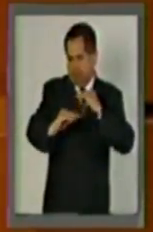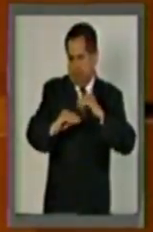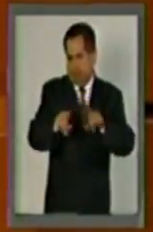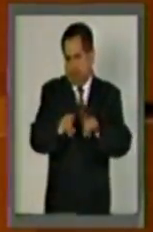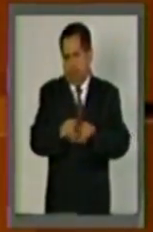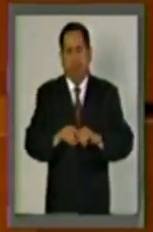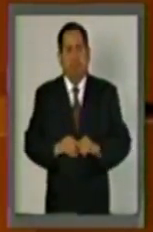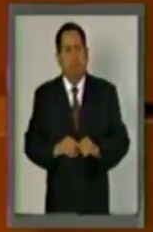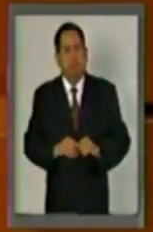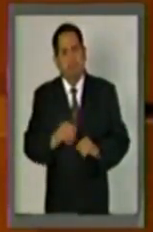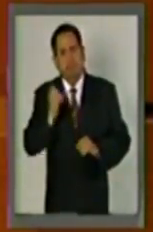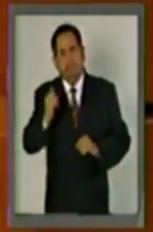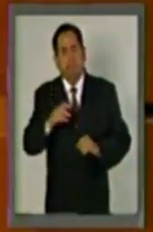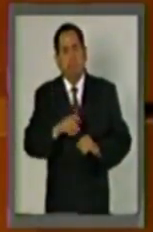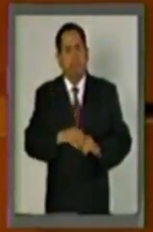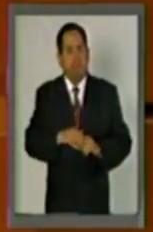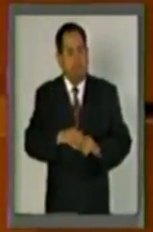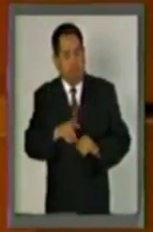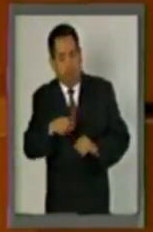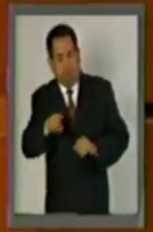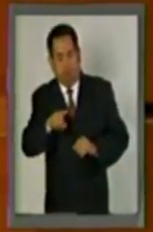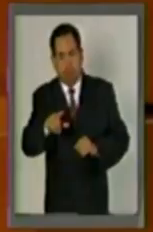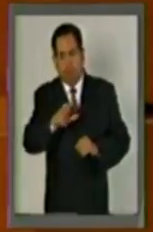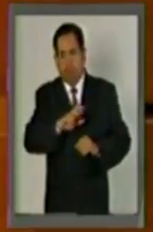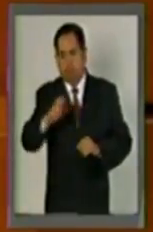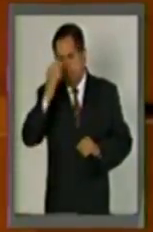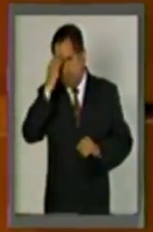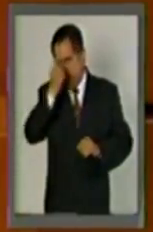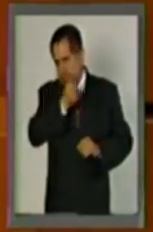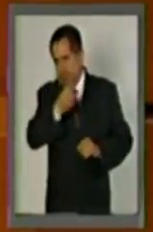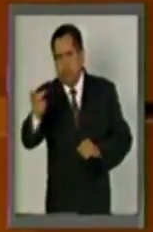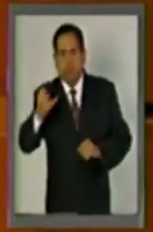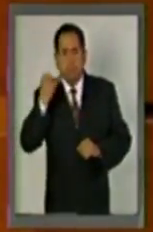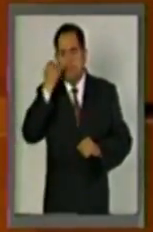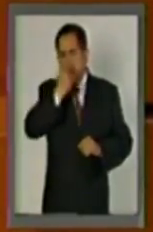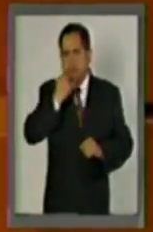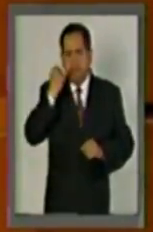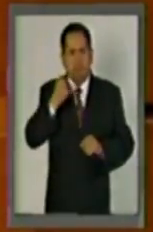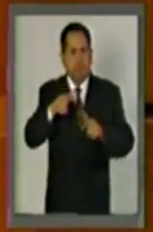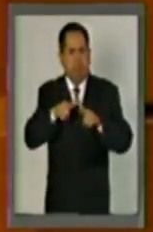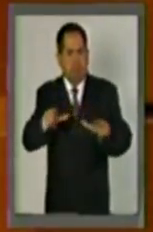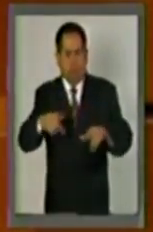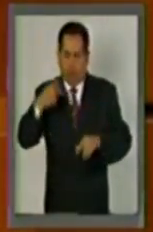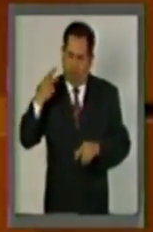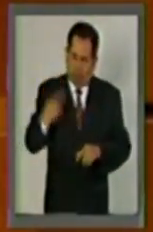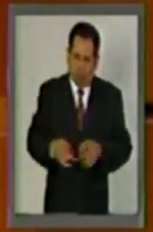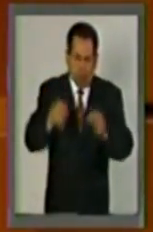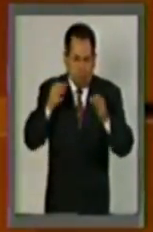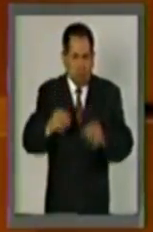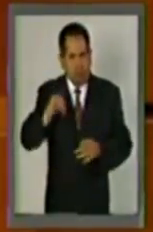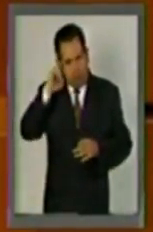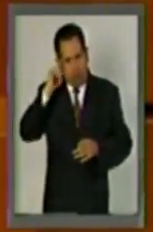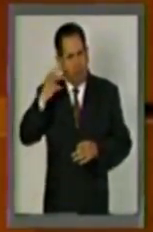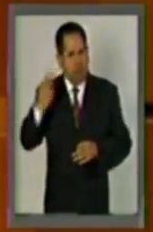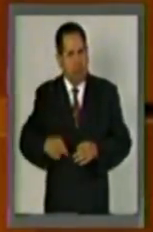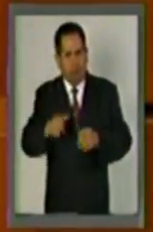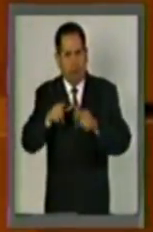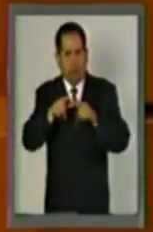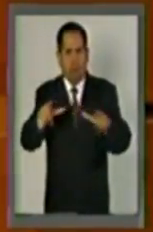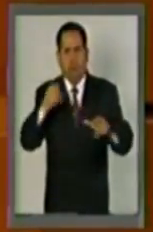todo el reconocimiento de nuestras lenguas y de las lenguas originarias.